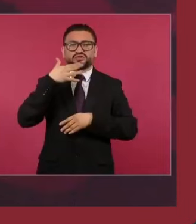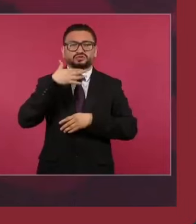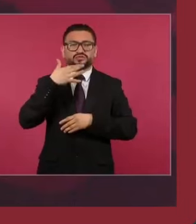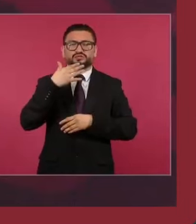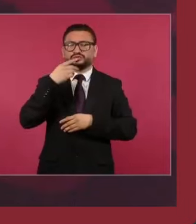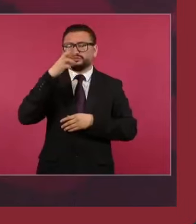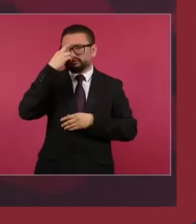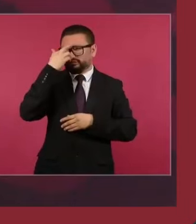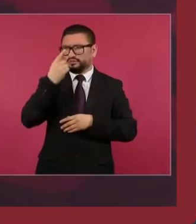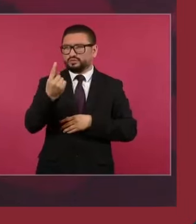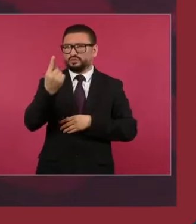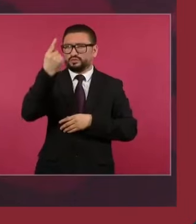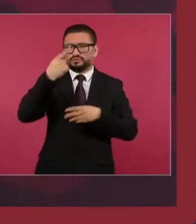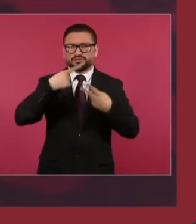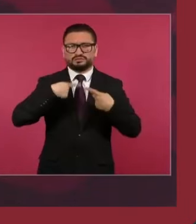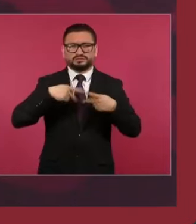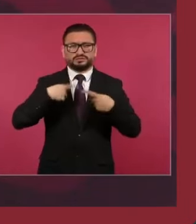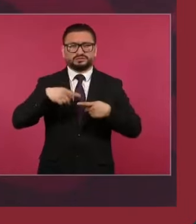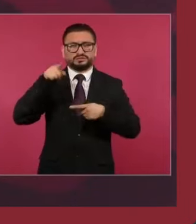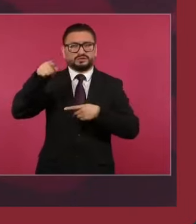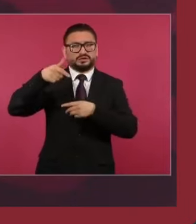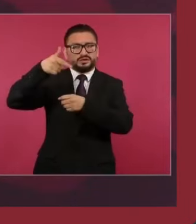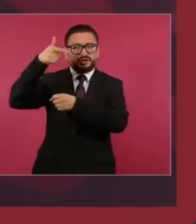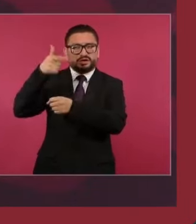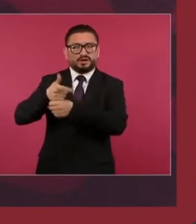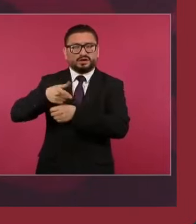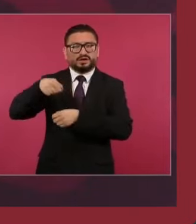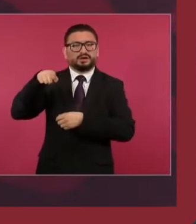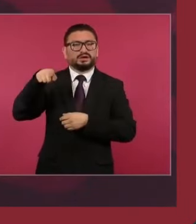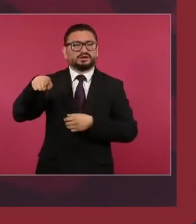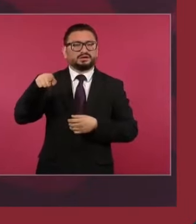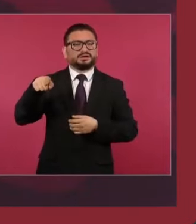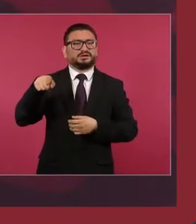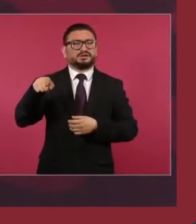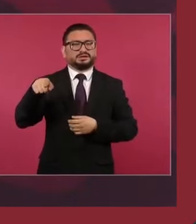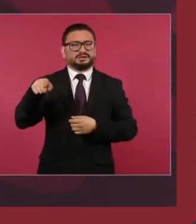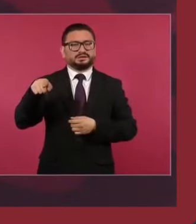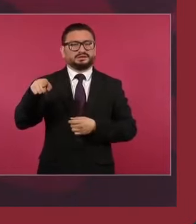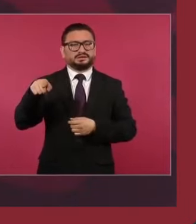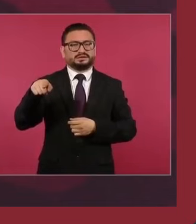Hubo uno que le encontraron